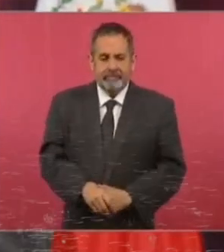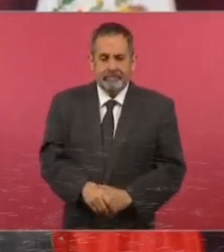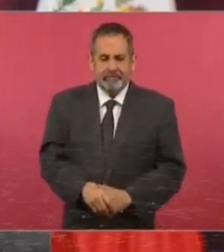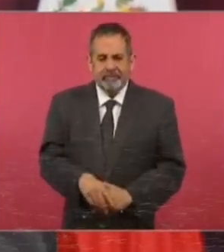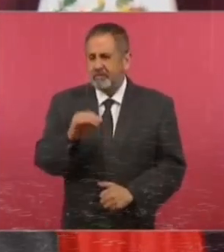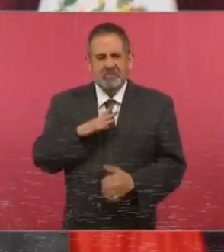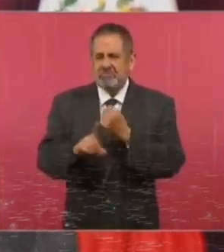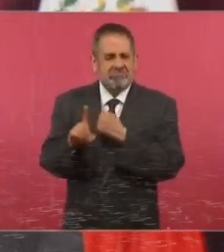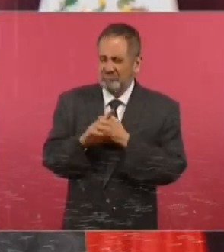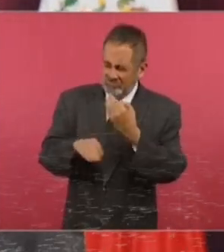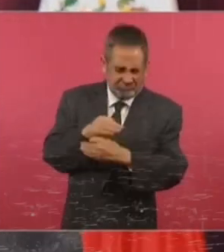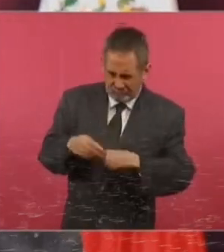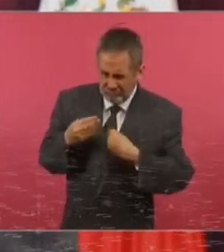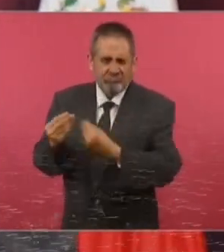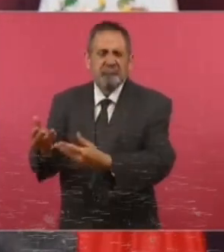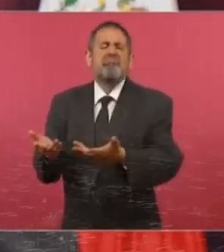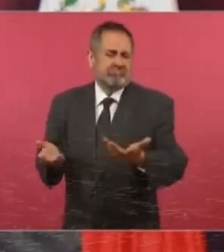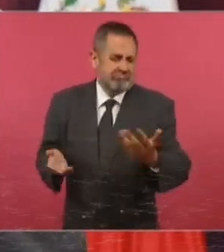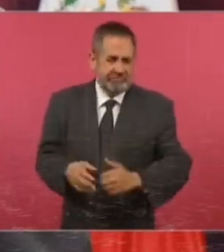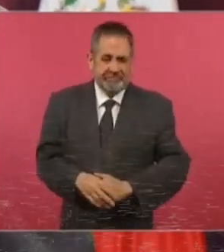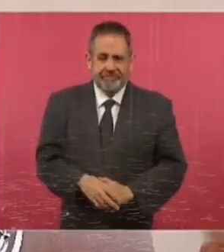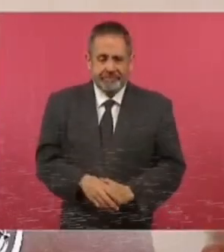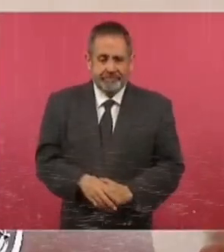Es que no tenemos ningún problema porque